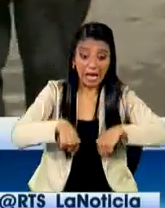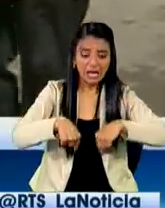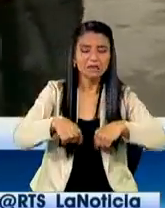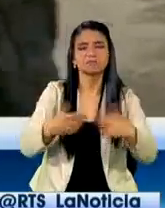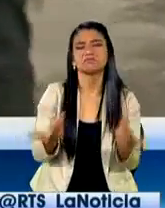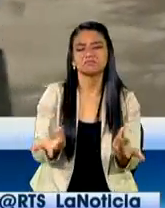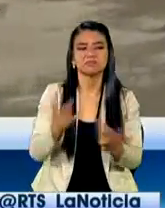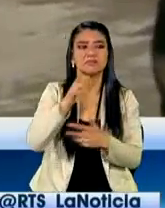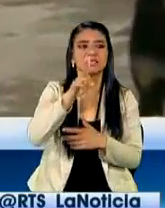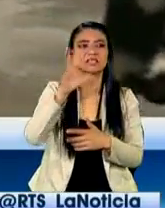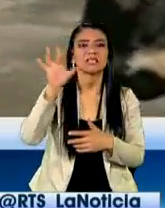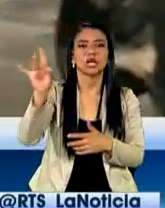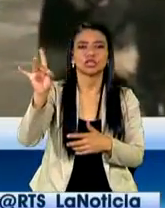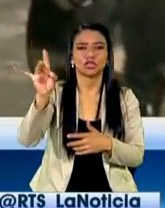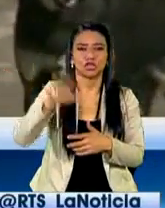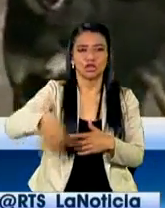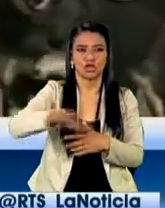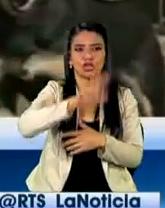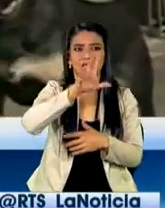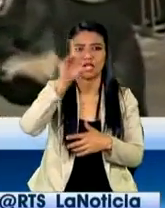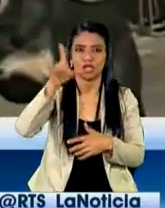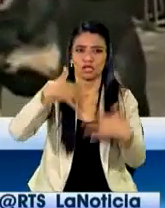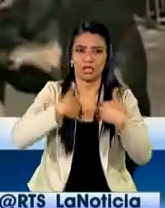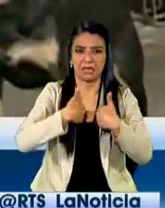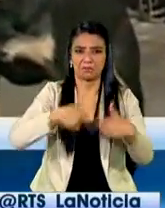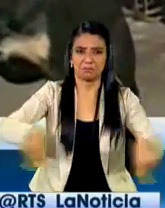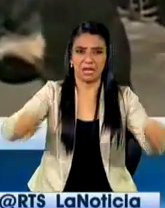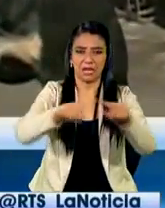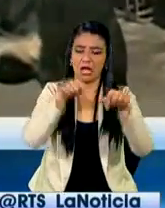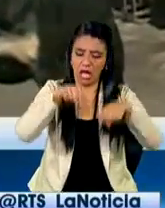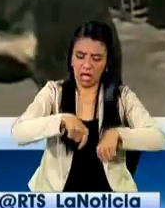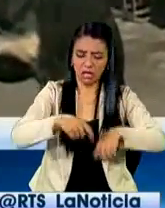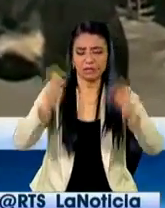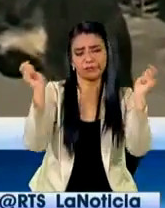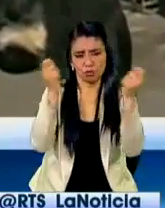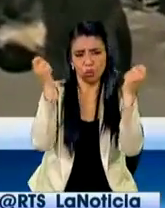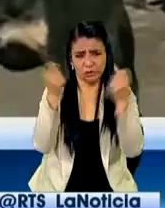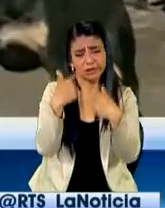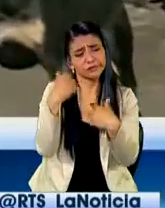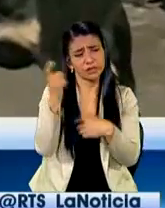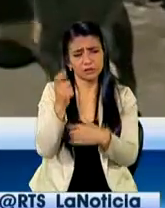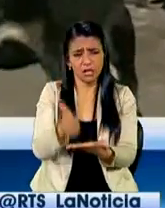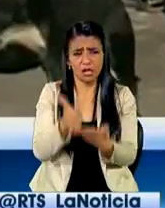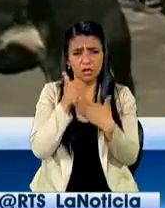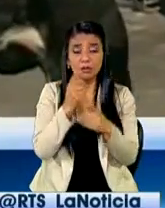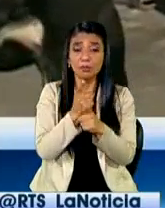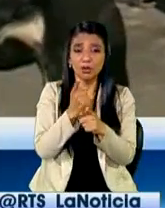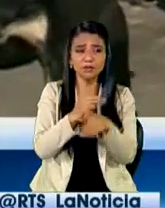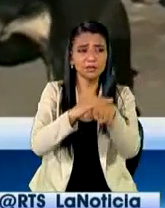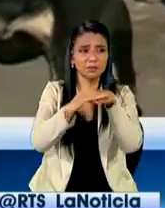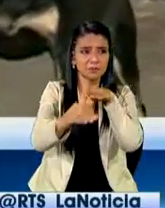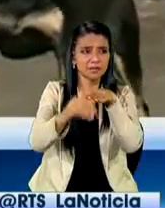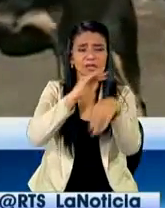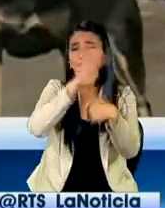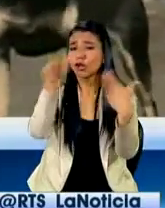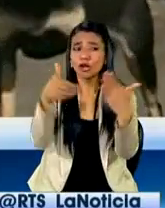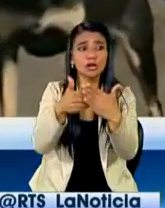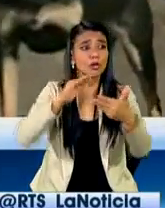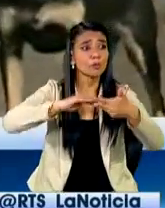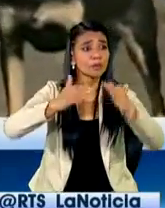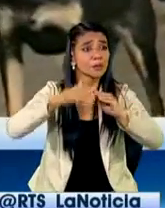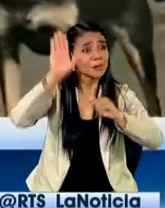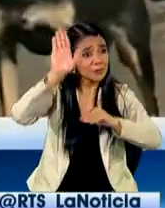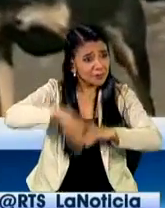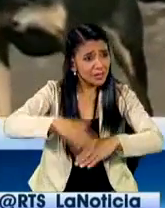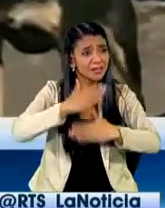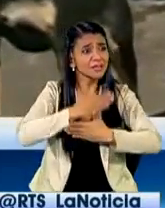alrededor de 38 perritos que están en este refugio que necesitan de su ayuda. Por eso les invitamos a toda la comunidad que venga, disfrute